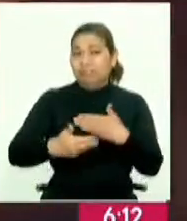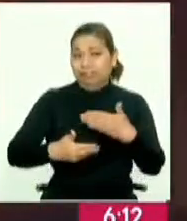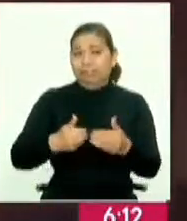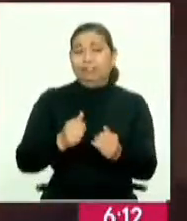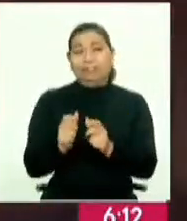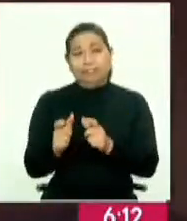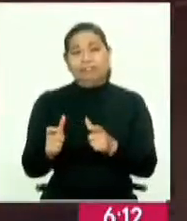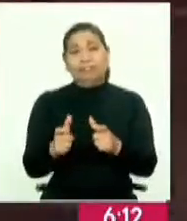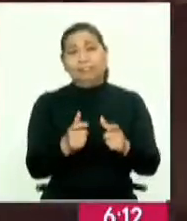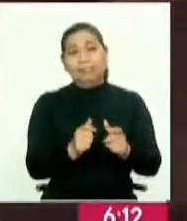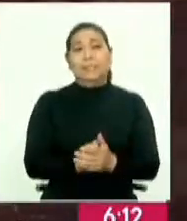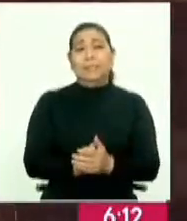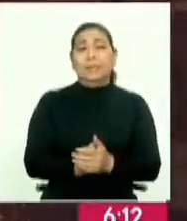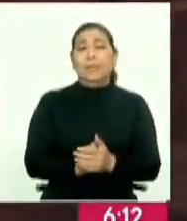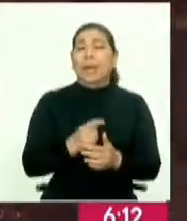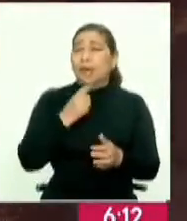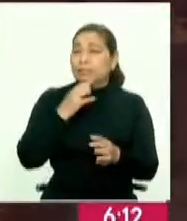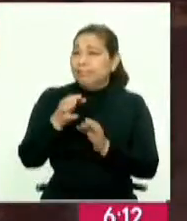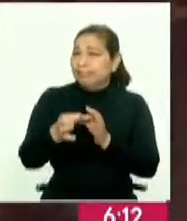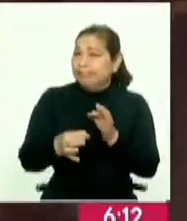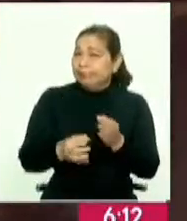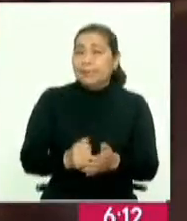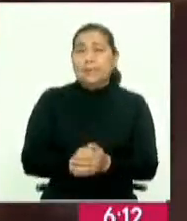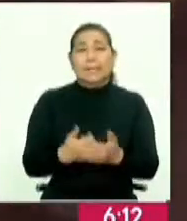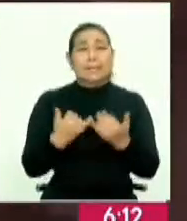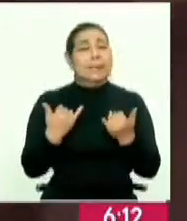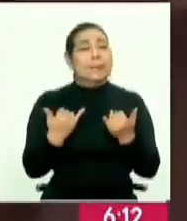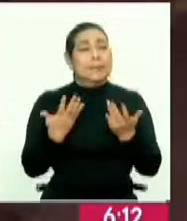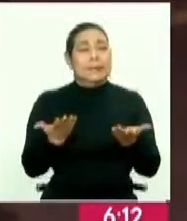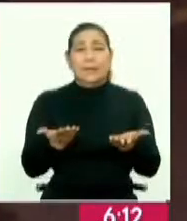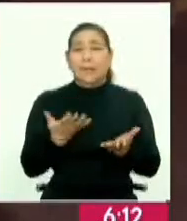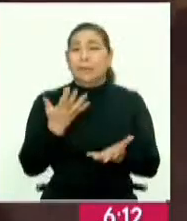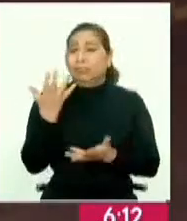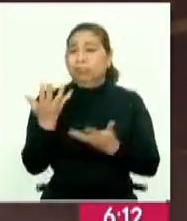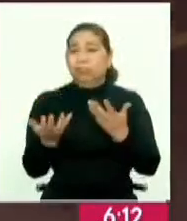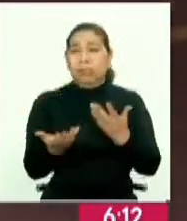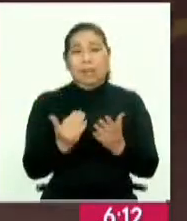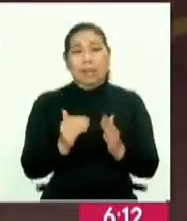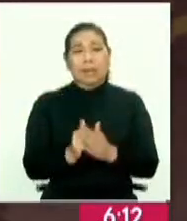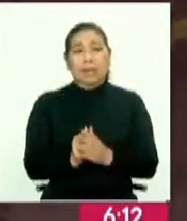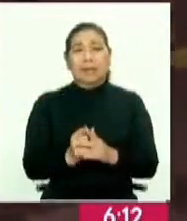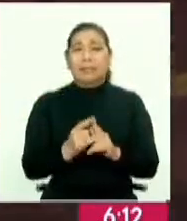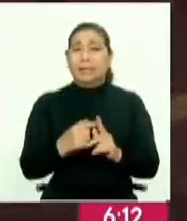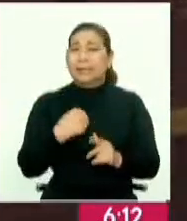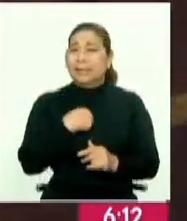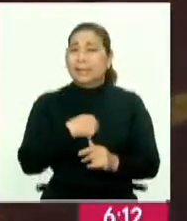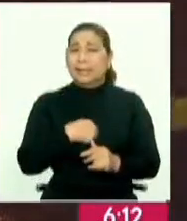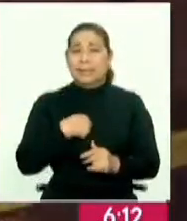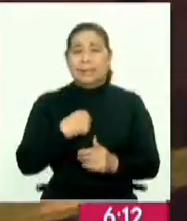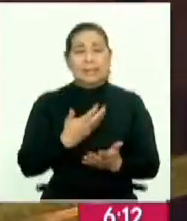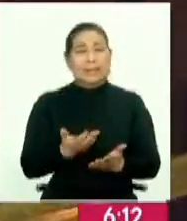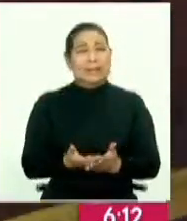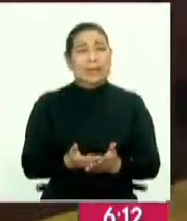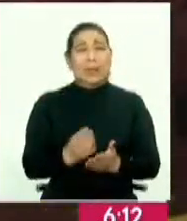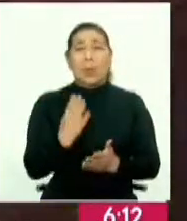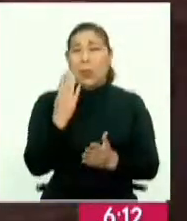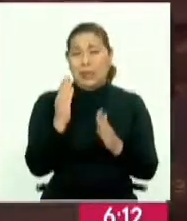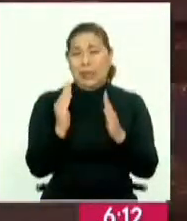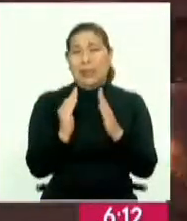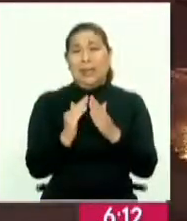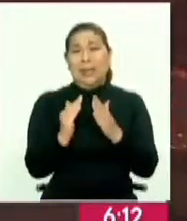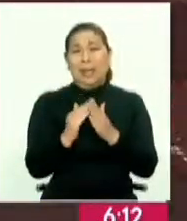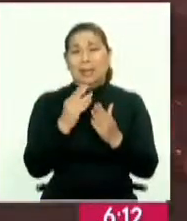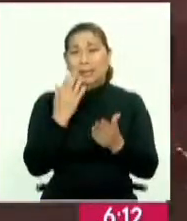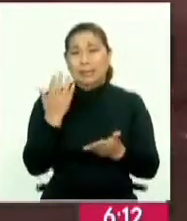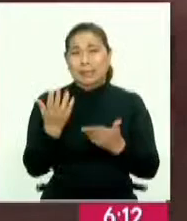efectivos brindando los datos necesarios después de este incendio que lamentablemente arrasó con cuatro viviendas